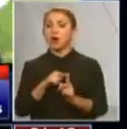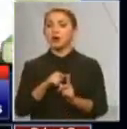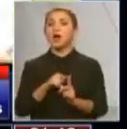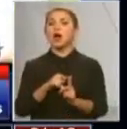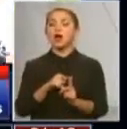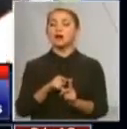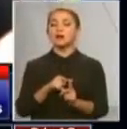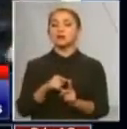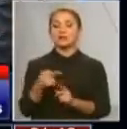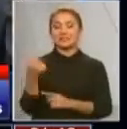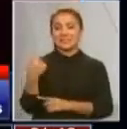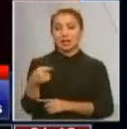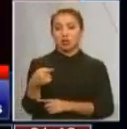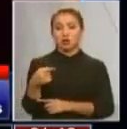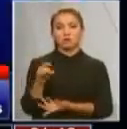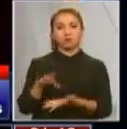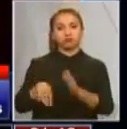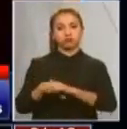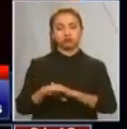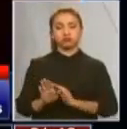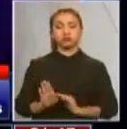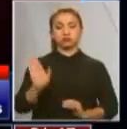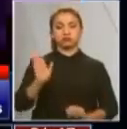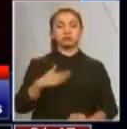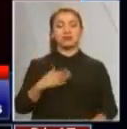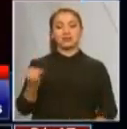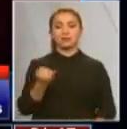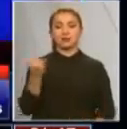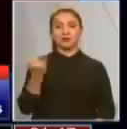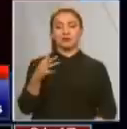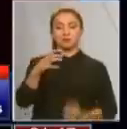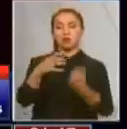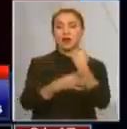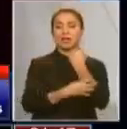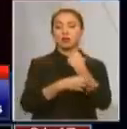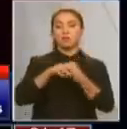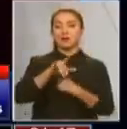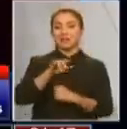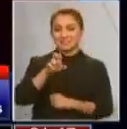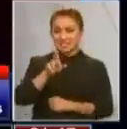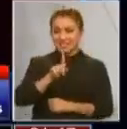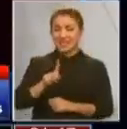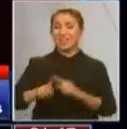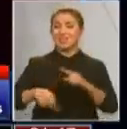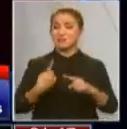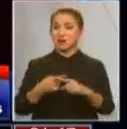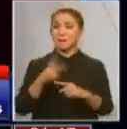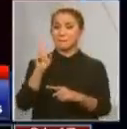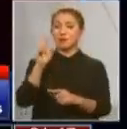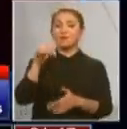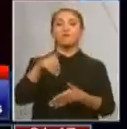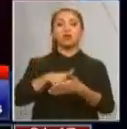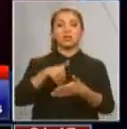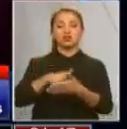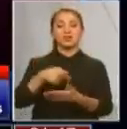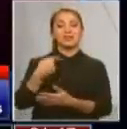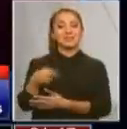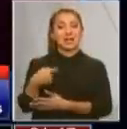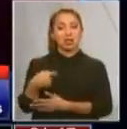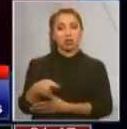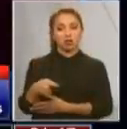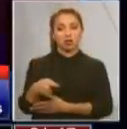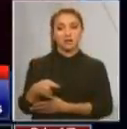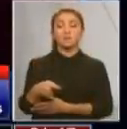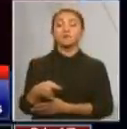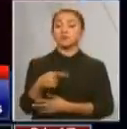un senador en mi calidad de independiente por la región de Magallanes. Esto gravita además también en las votaciones del Senado. Esto